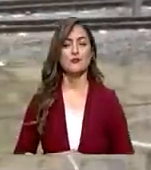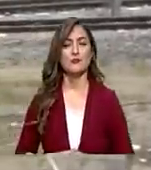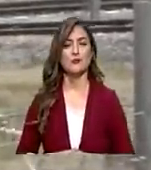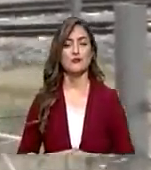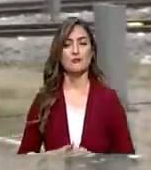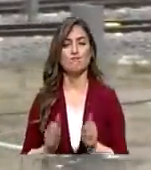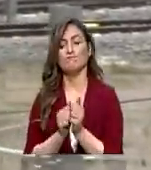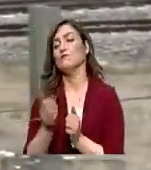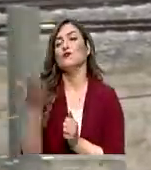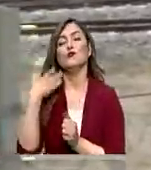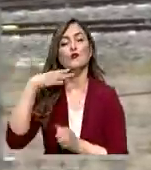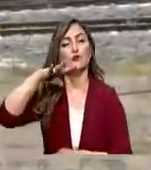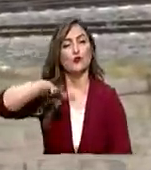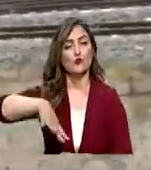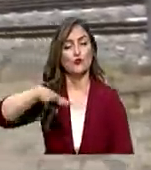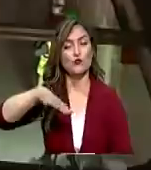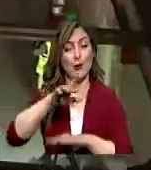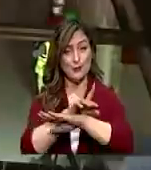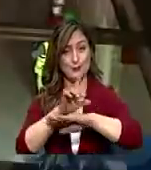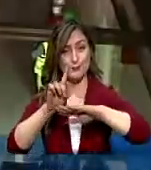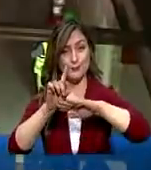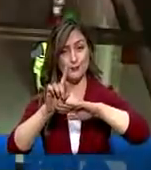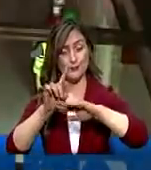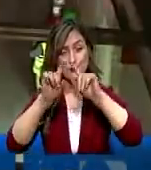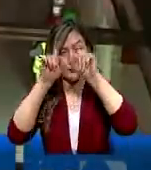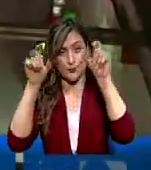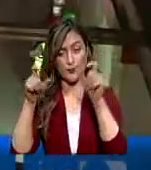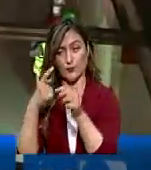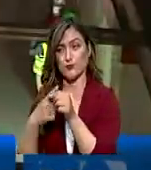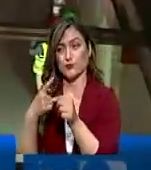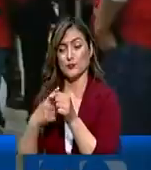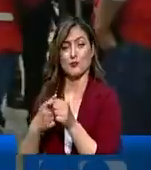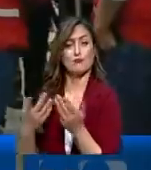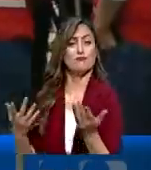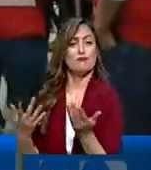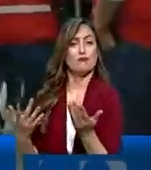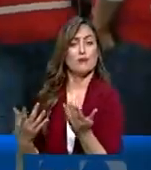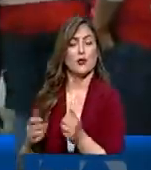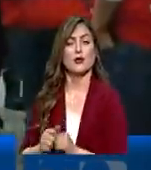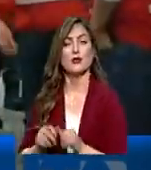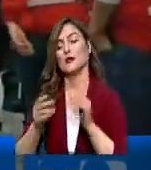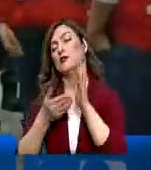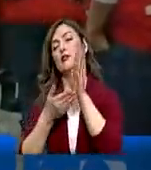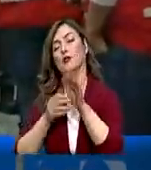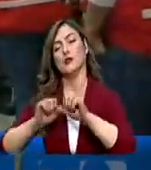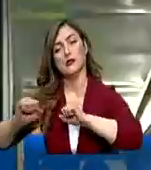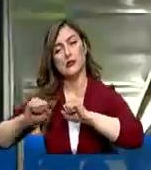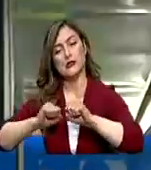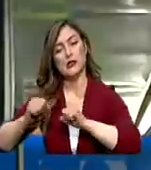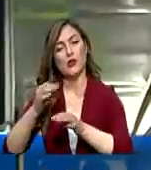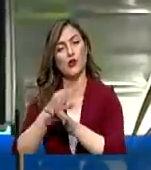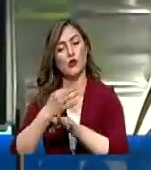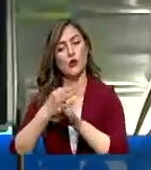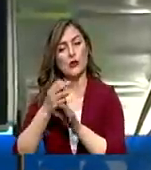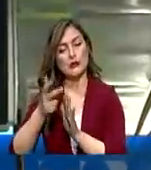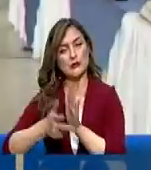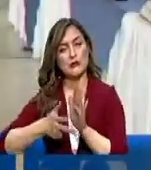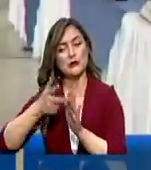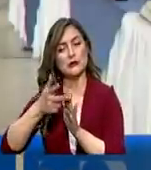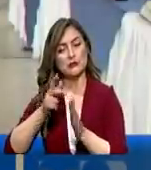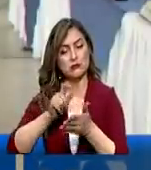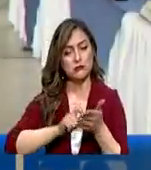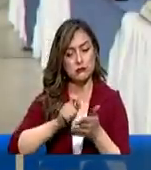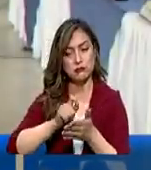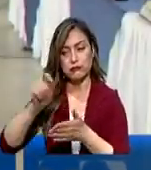Han pasado 4 meses sin que el directorio de la empresa Metro de Quito ratifique o rectifique el modelo de gestión para operar esta mega